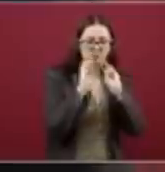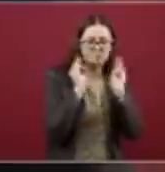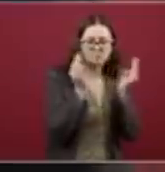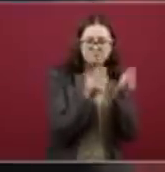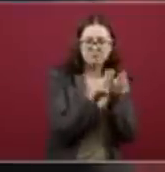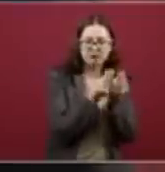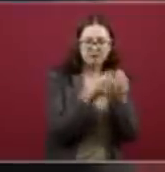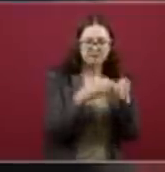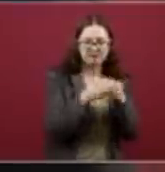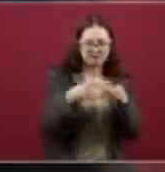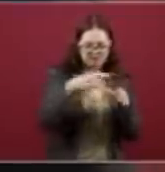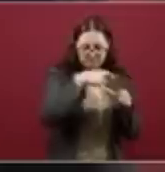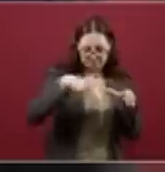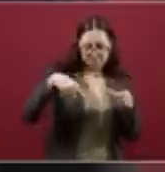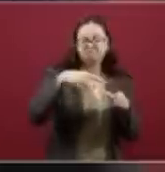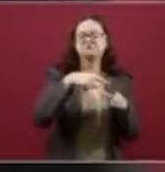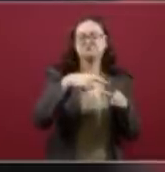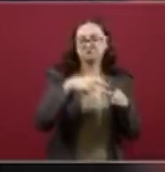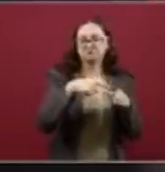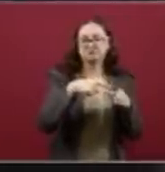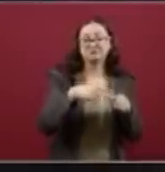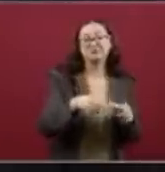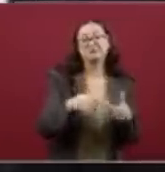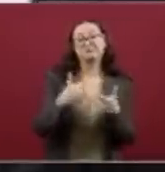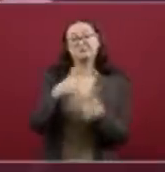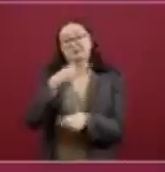los grupos delictivos y